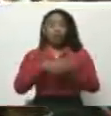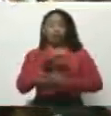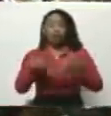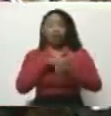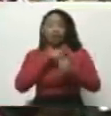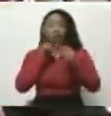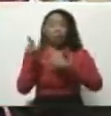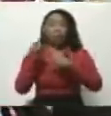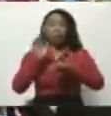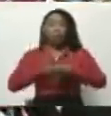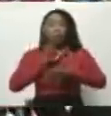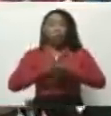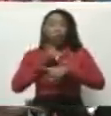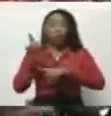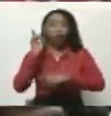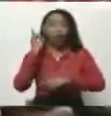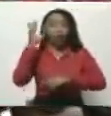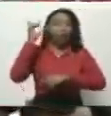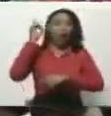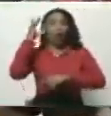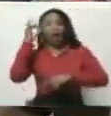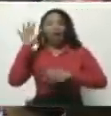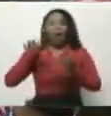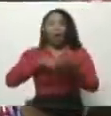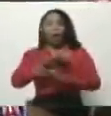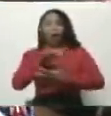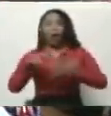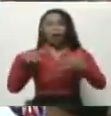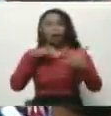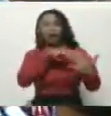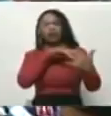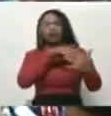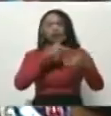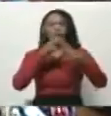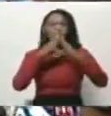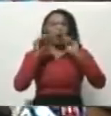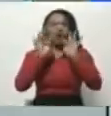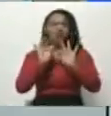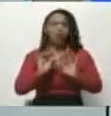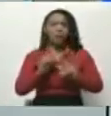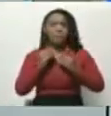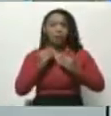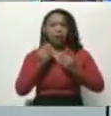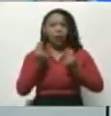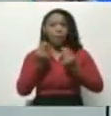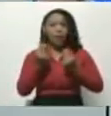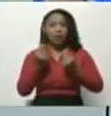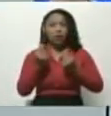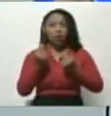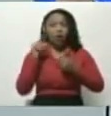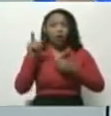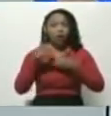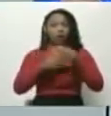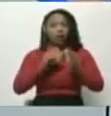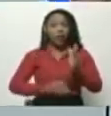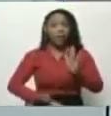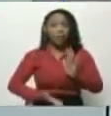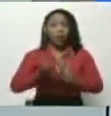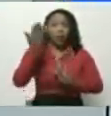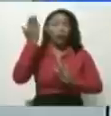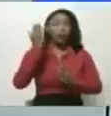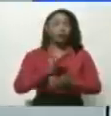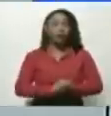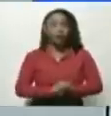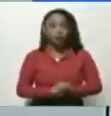Por eso están inventando crisis y guerras de todo tipo, para que el precio de los hidrocarburos se suba y